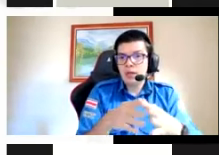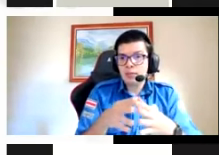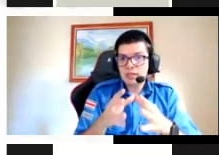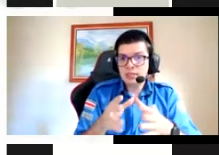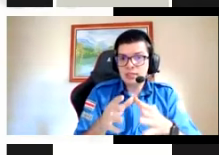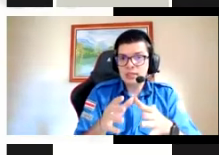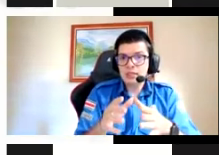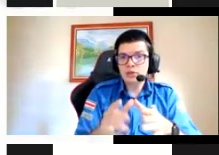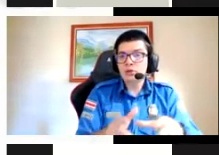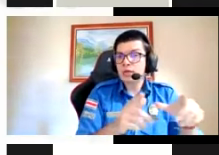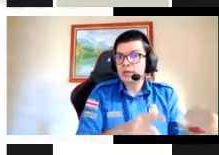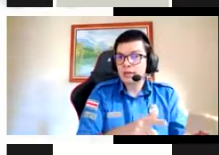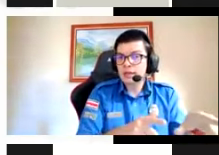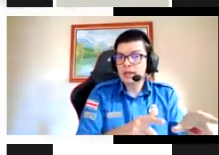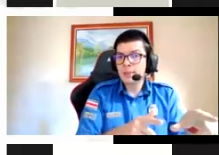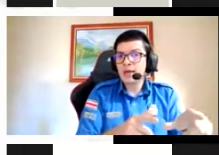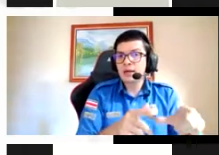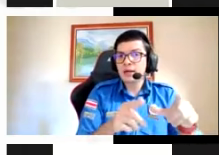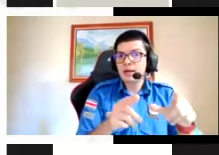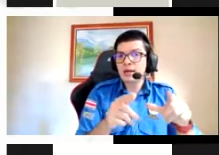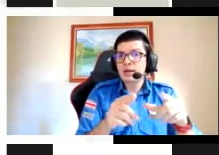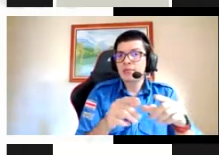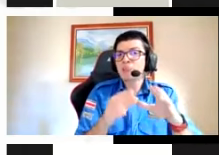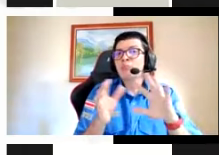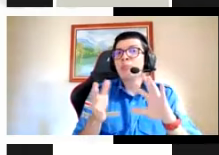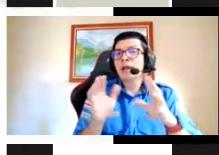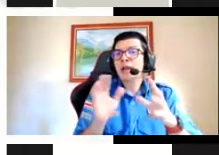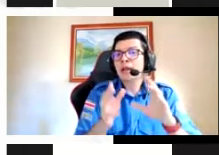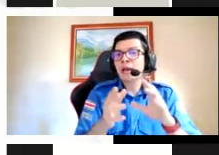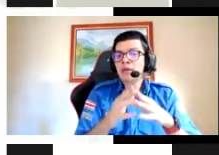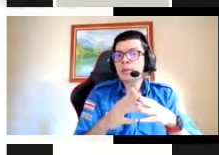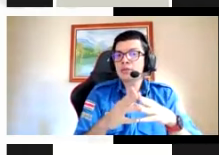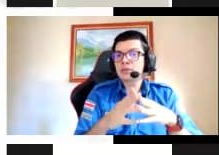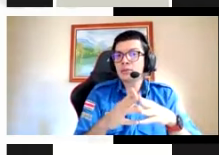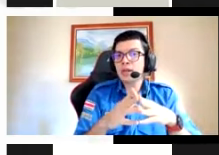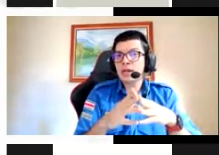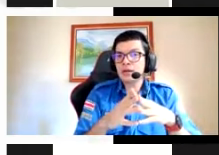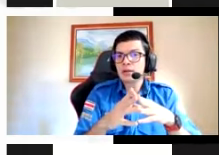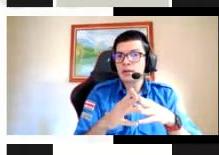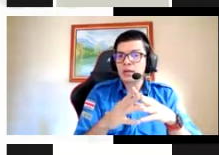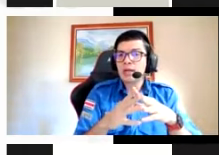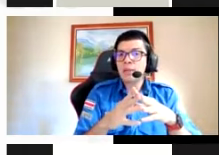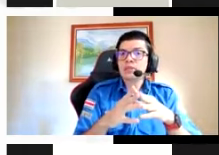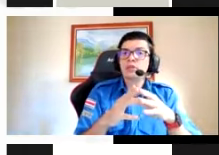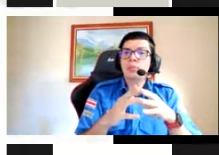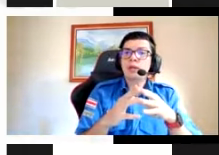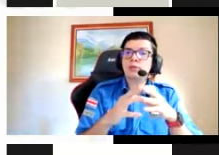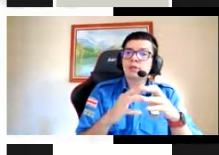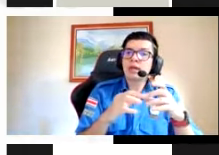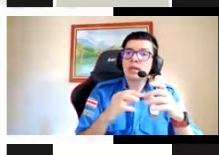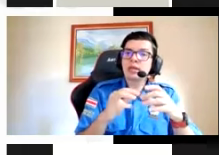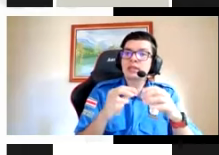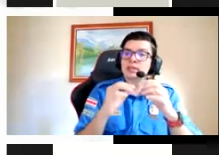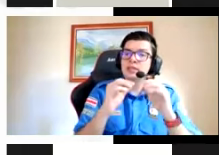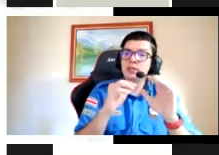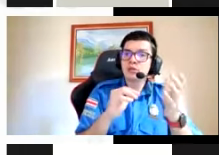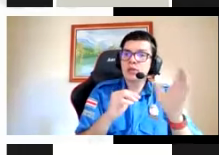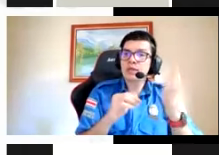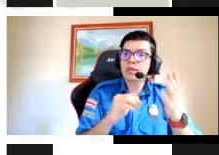ejemplo, digamos, ese cilindro y el tanque de la par van a manejar una presión similar. La presión va a rondar